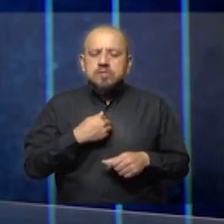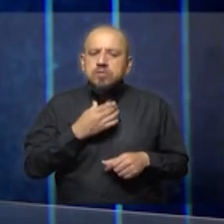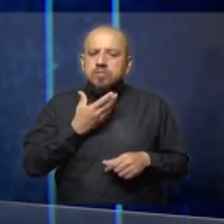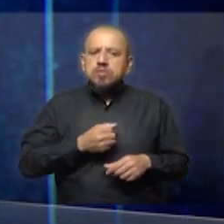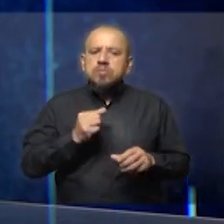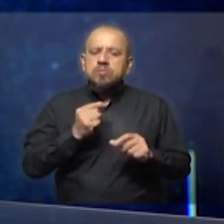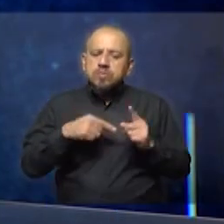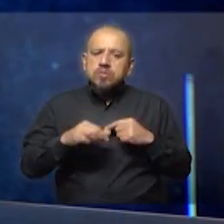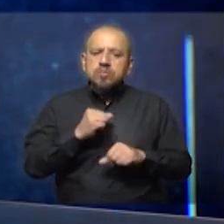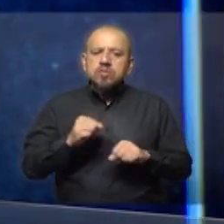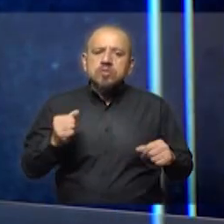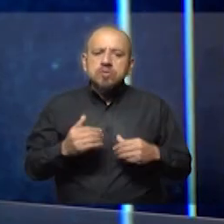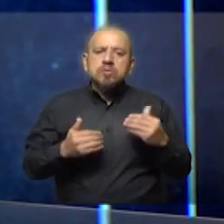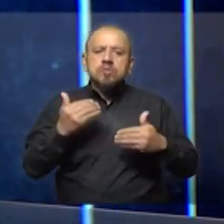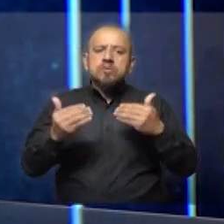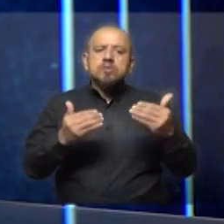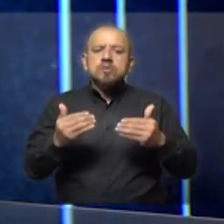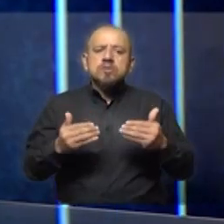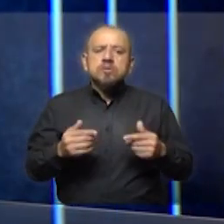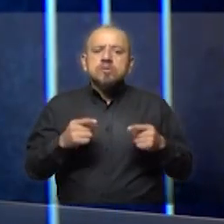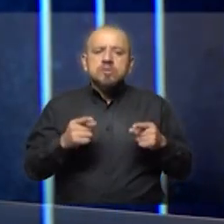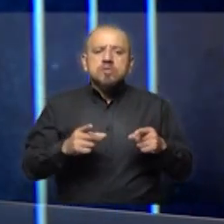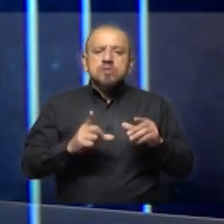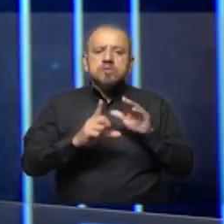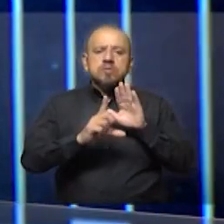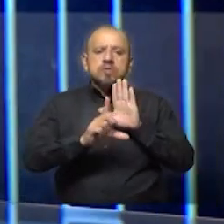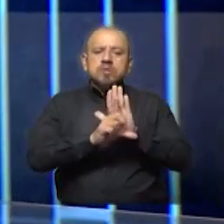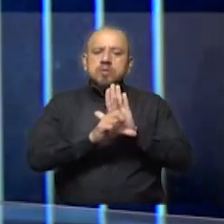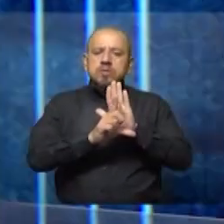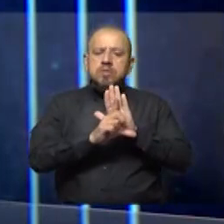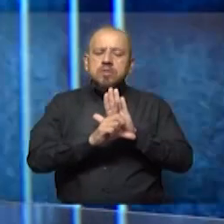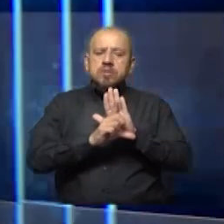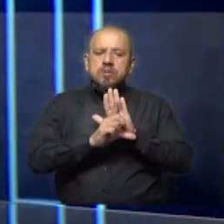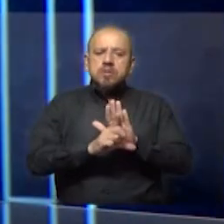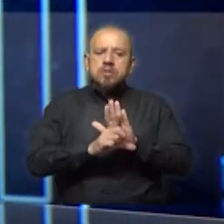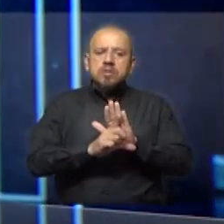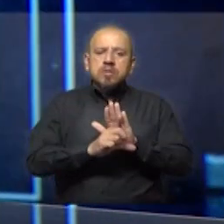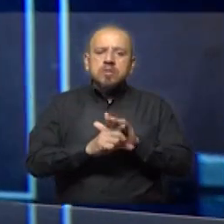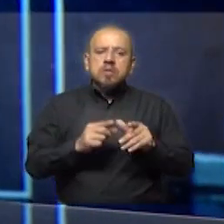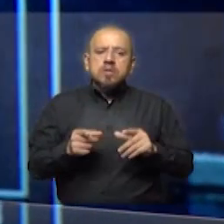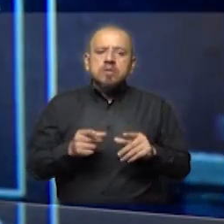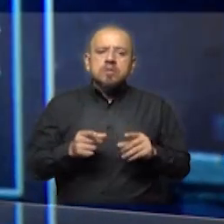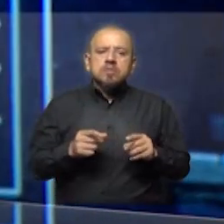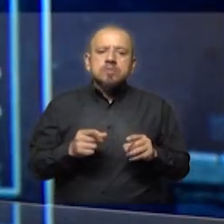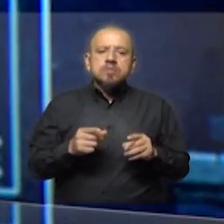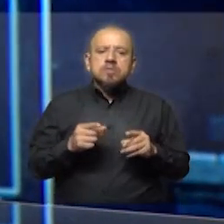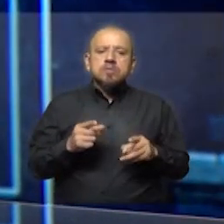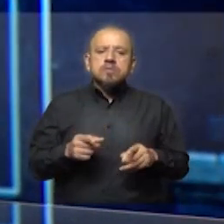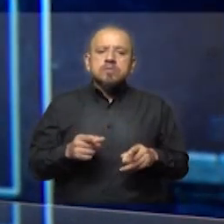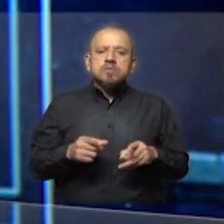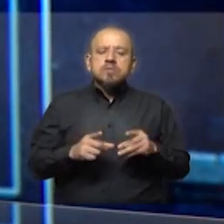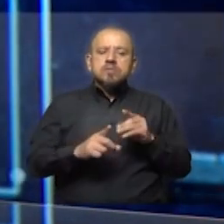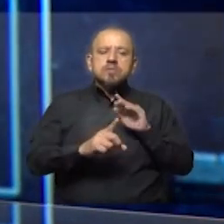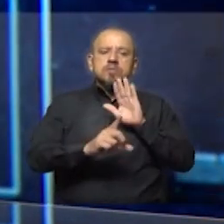pero pudo llegar a ser un poco tímido Yo creo que esa ley y lo lo decía muy bien Ana es una ley que